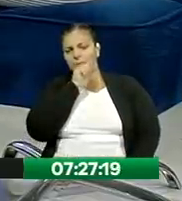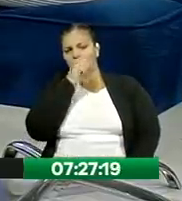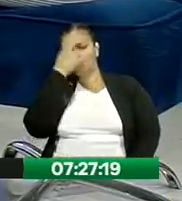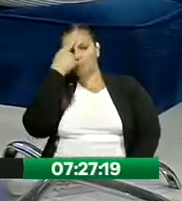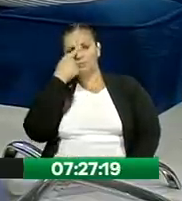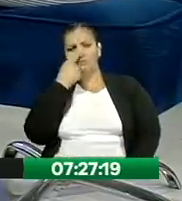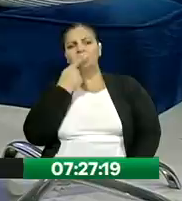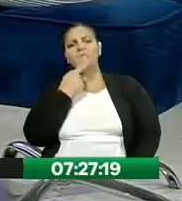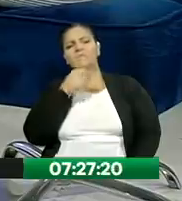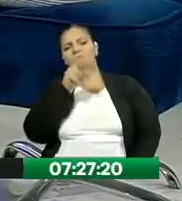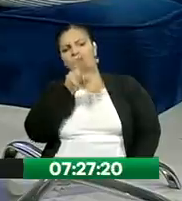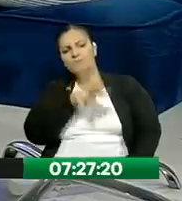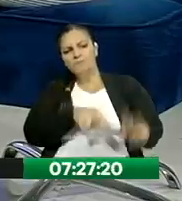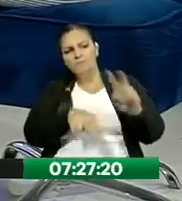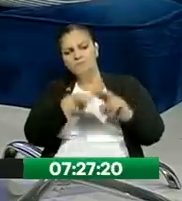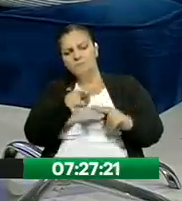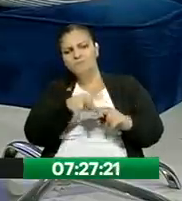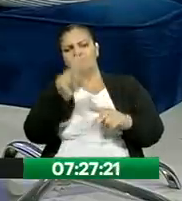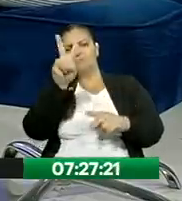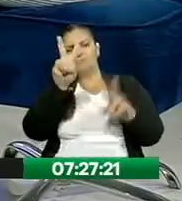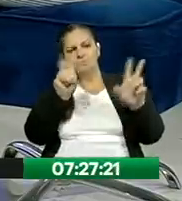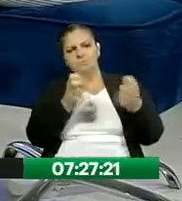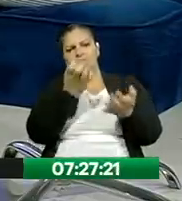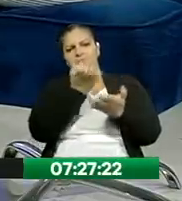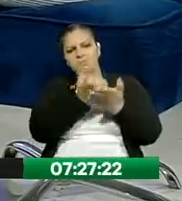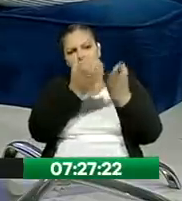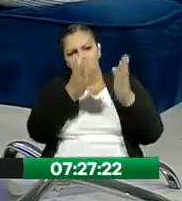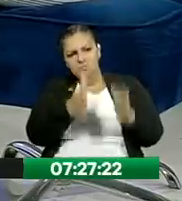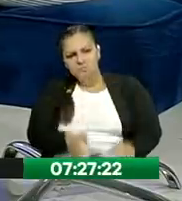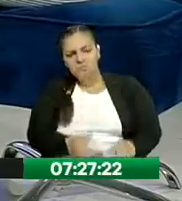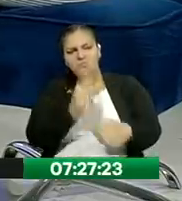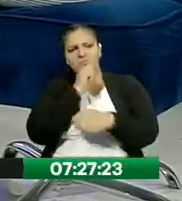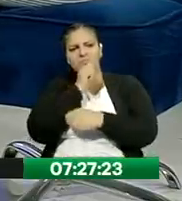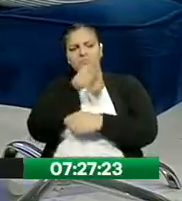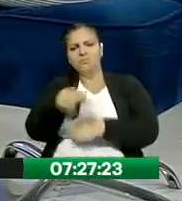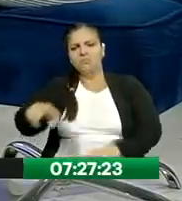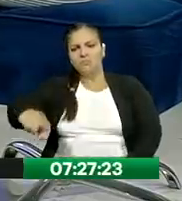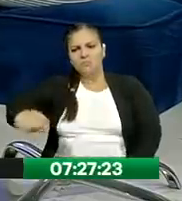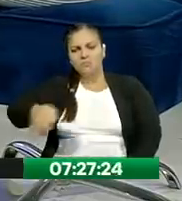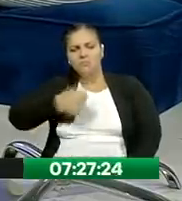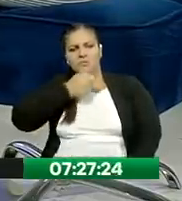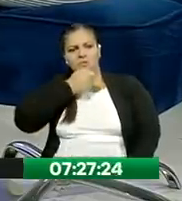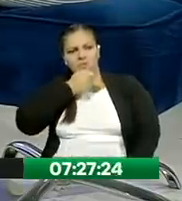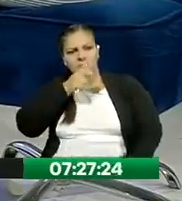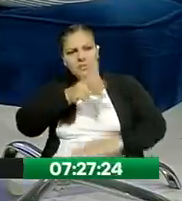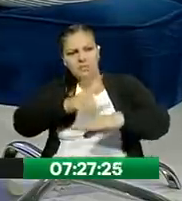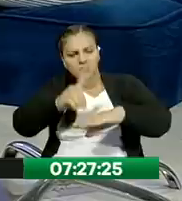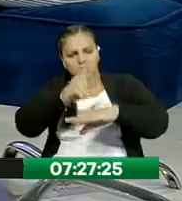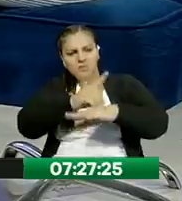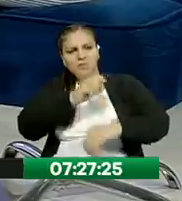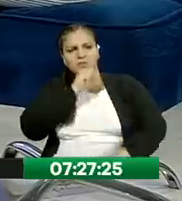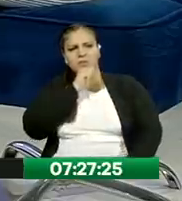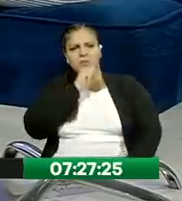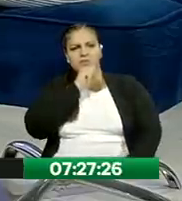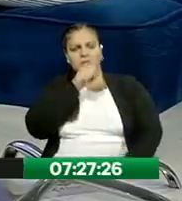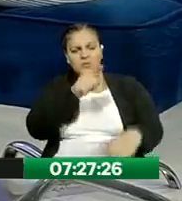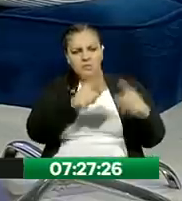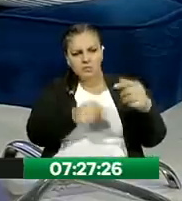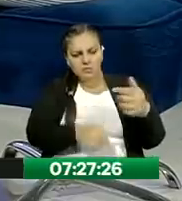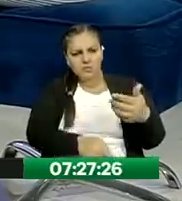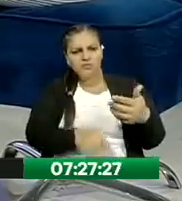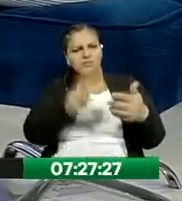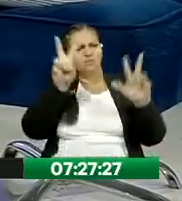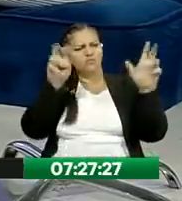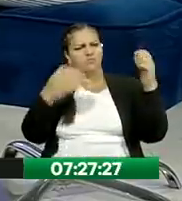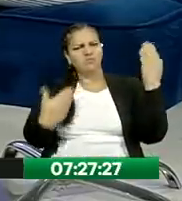pero tampoco son políticos. ¿Esto no podría ser una falencia, una falla o podría restar? Bueno, yo creo que una vez que